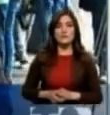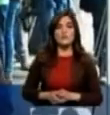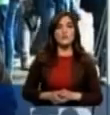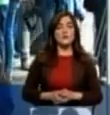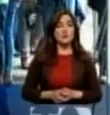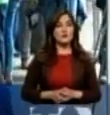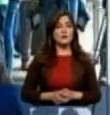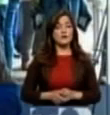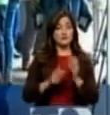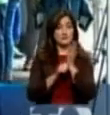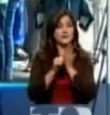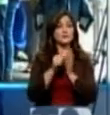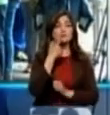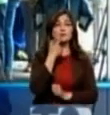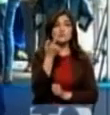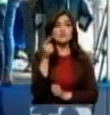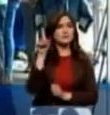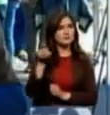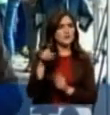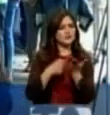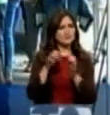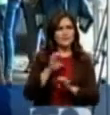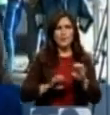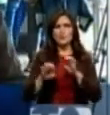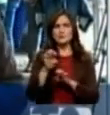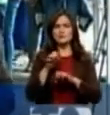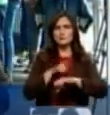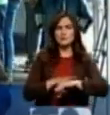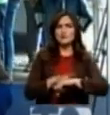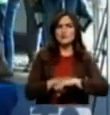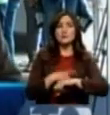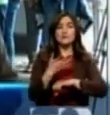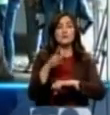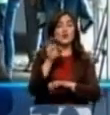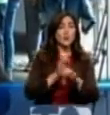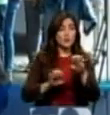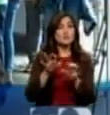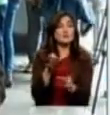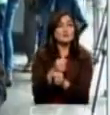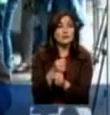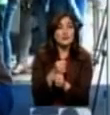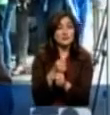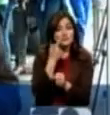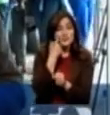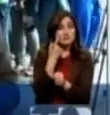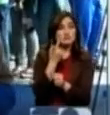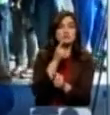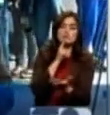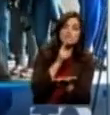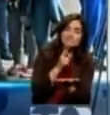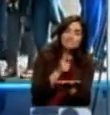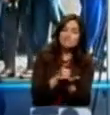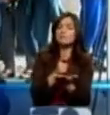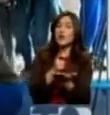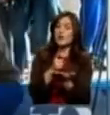También el ministro manifestó que deberían analizar, según los tiempos que tarde este examen que realizarán y viendo si es que efectivamente existe